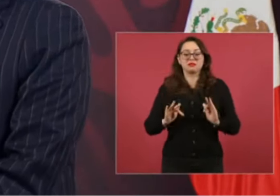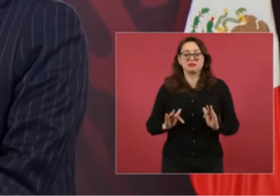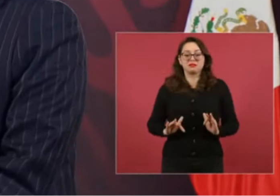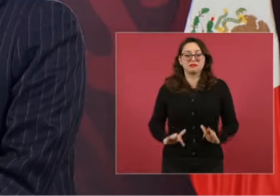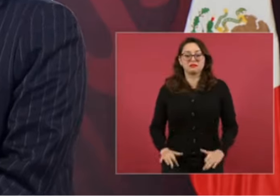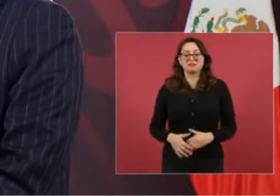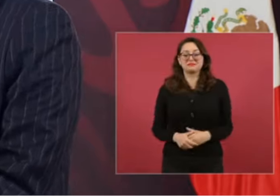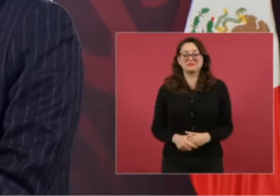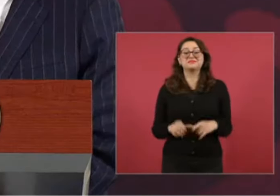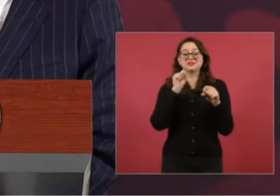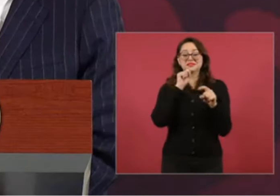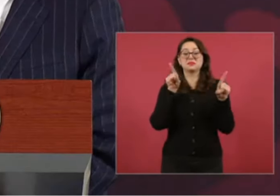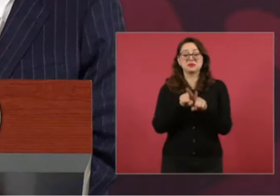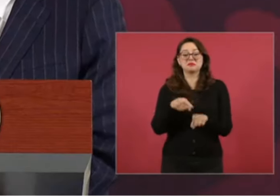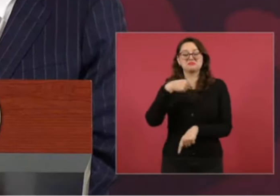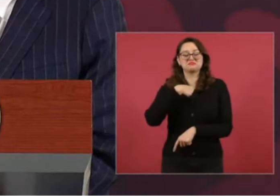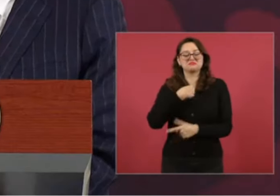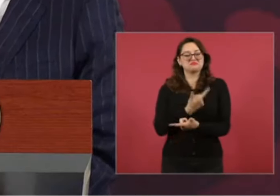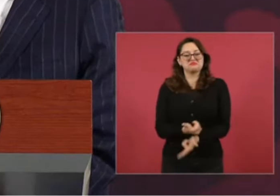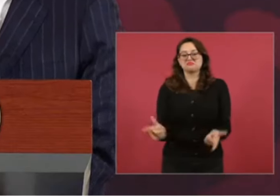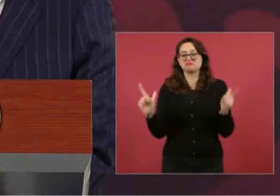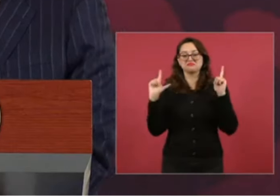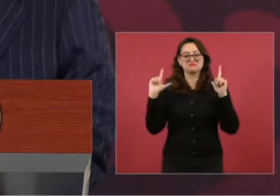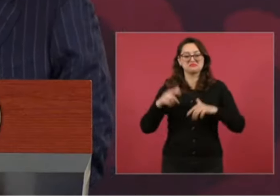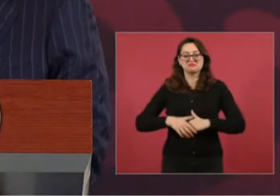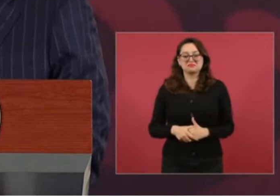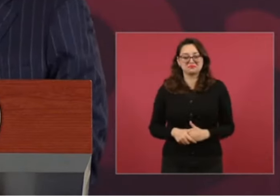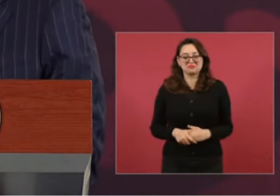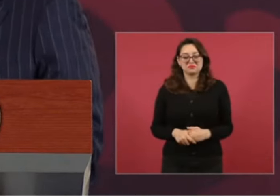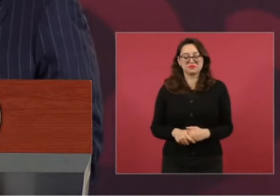y libertad, porque